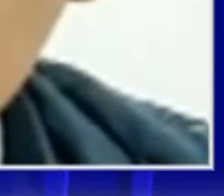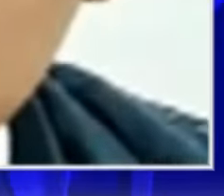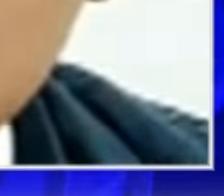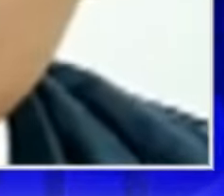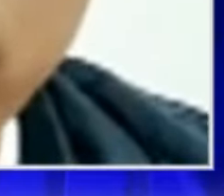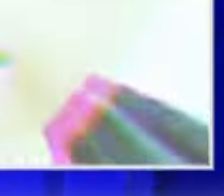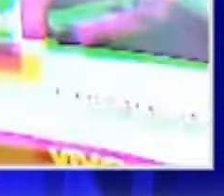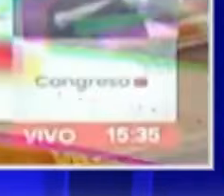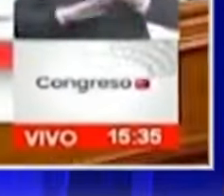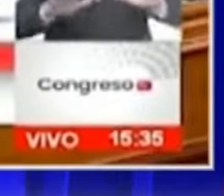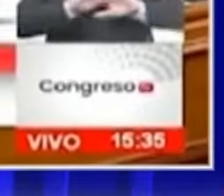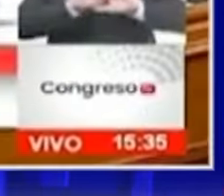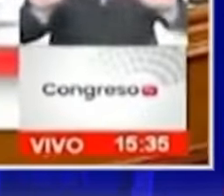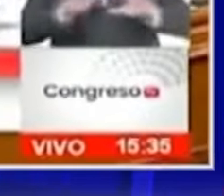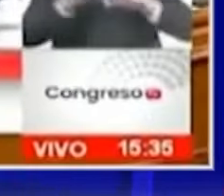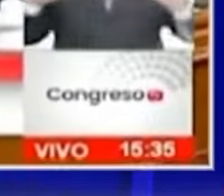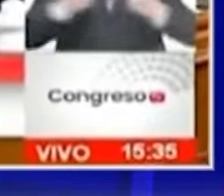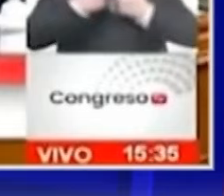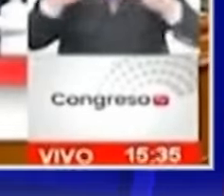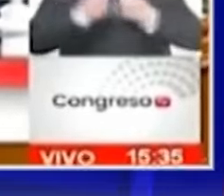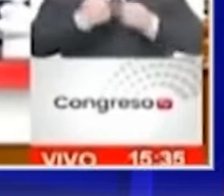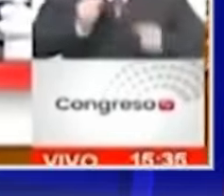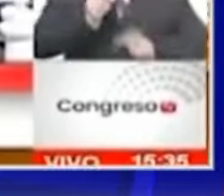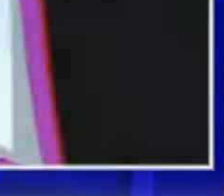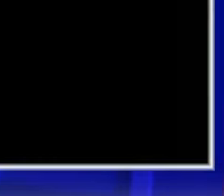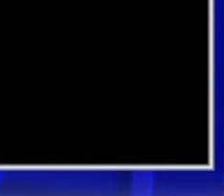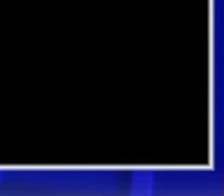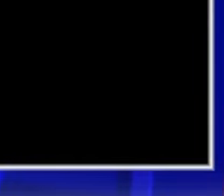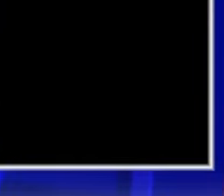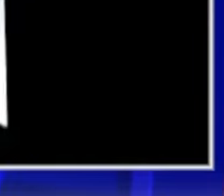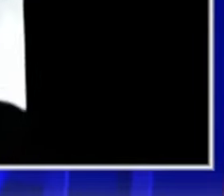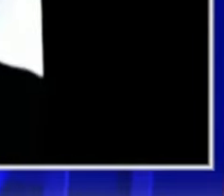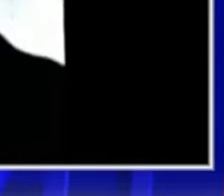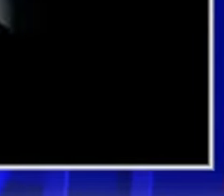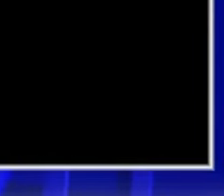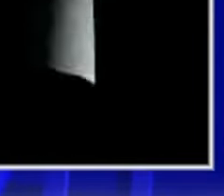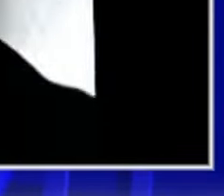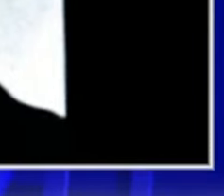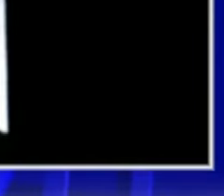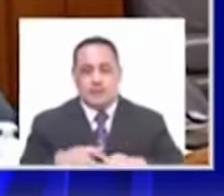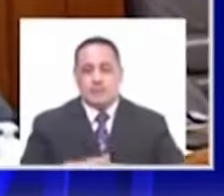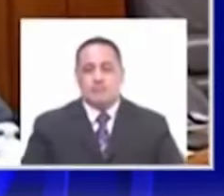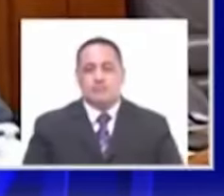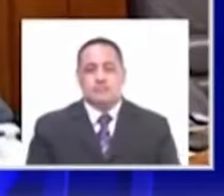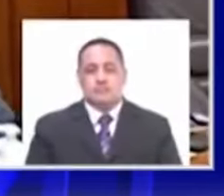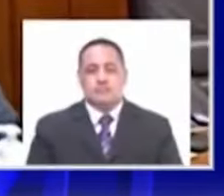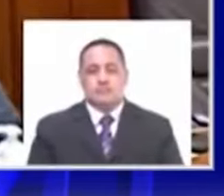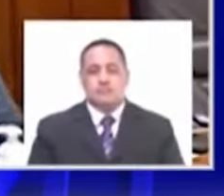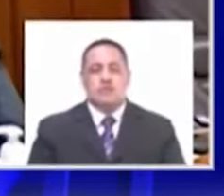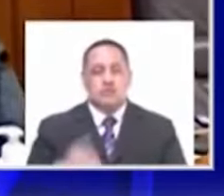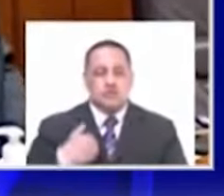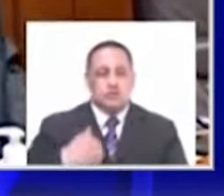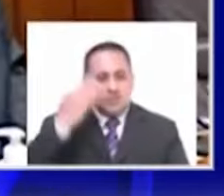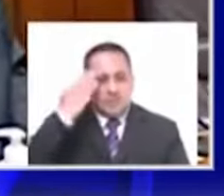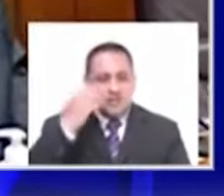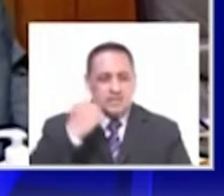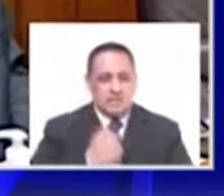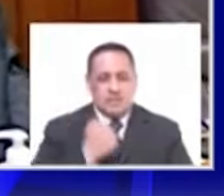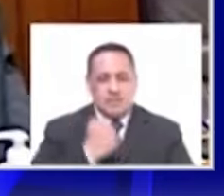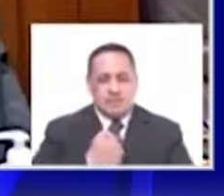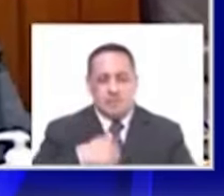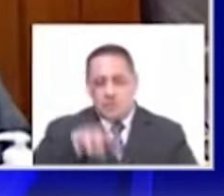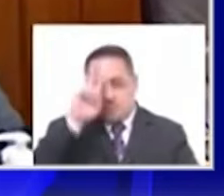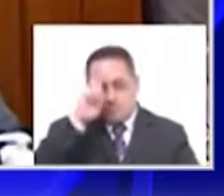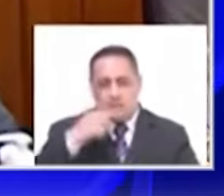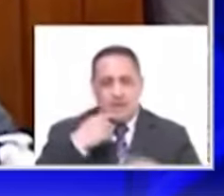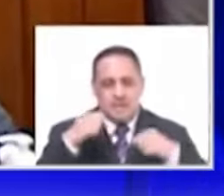determinar si es culpable o inocente este caso se remonta a Julio del año 2022 luego de la denuncia